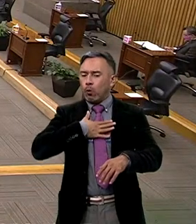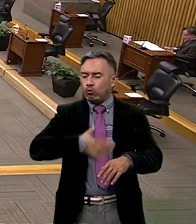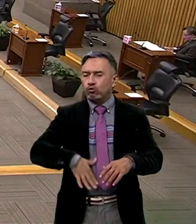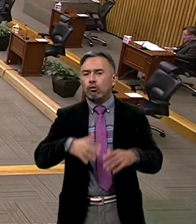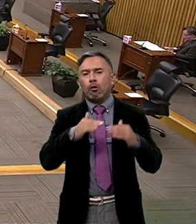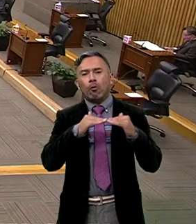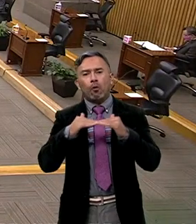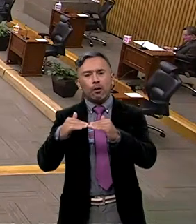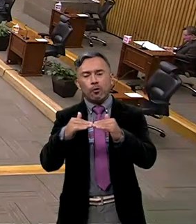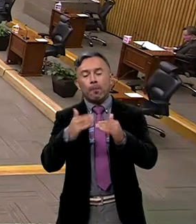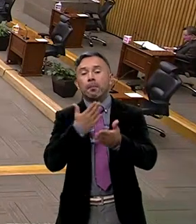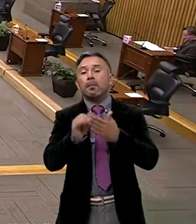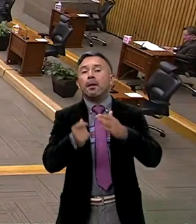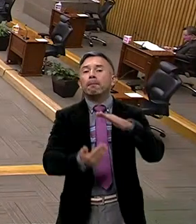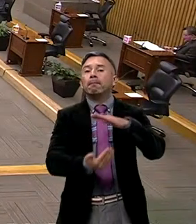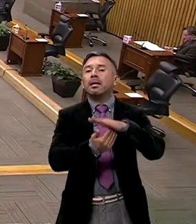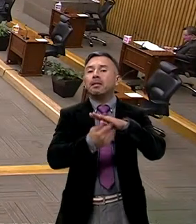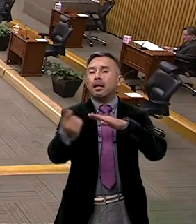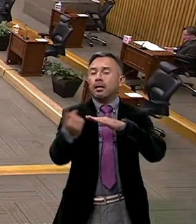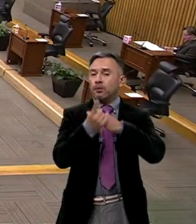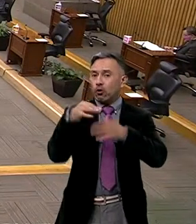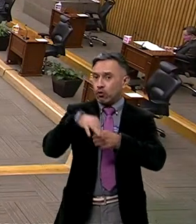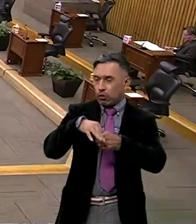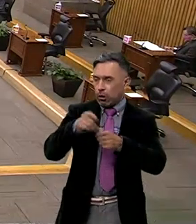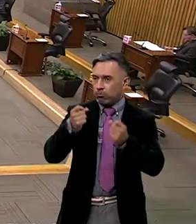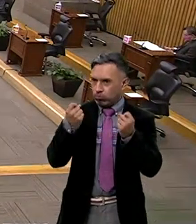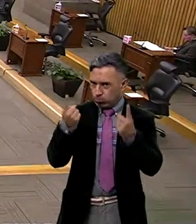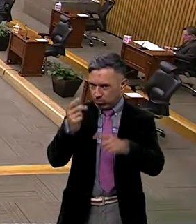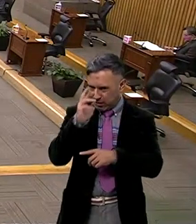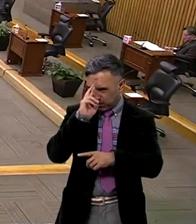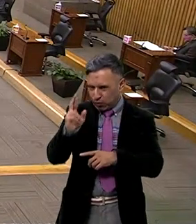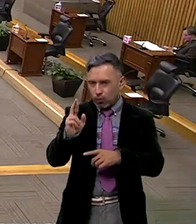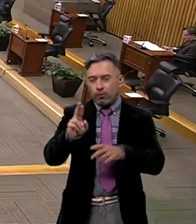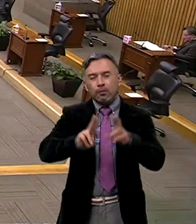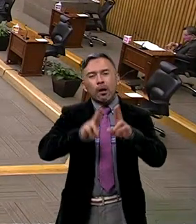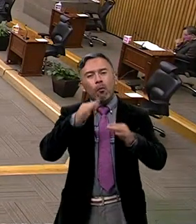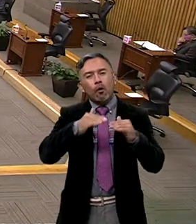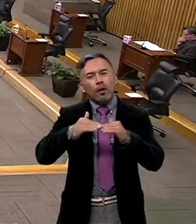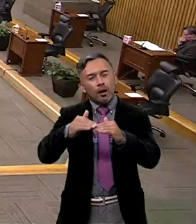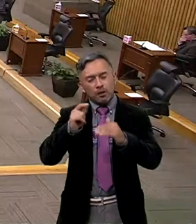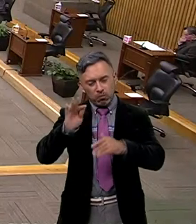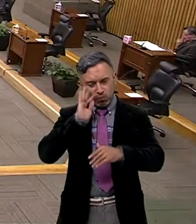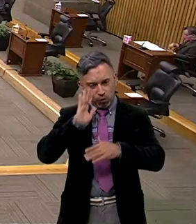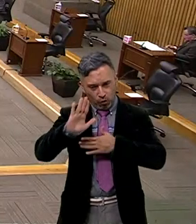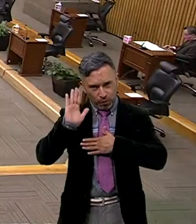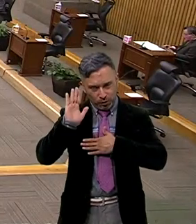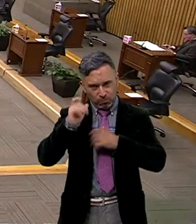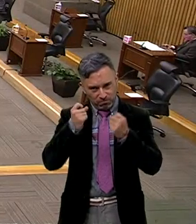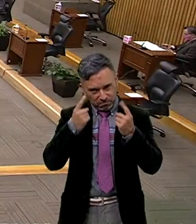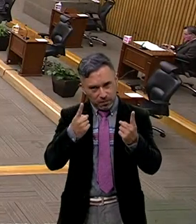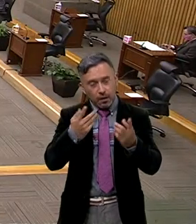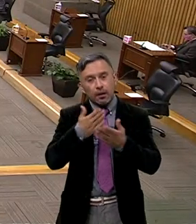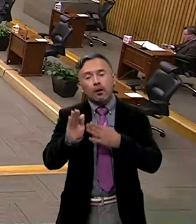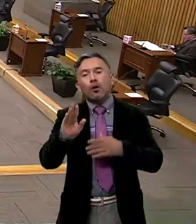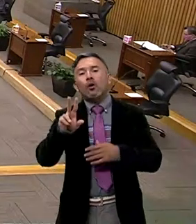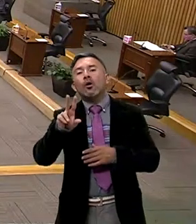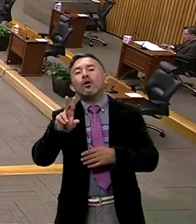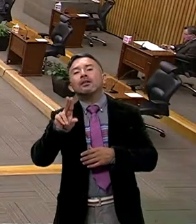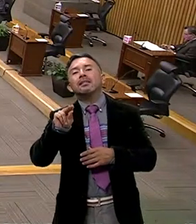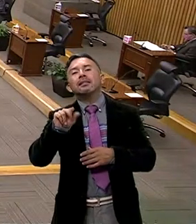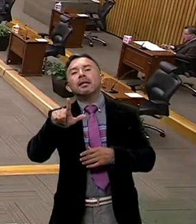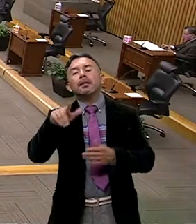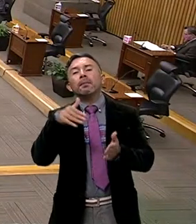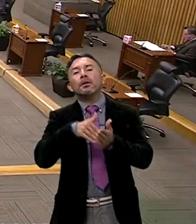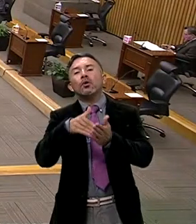también nuestros respetos por su compromiso con la democracia a los 87 millones de ciudadanos que nos hicieron